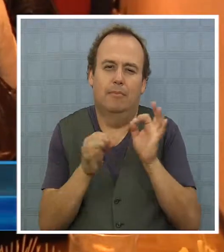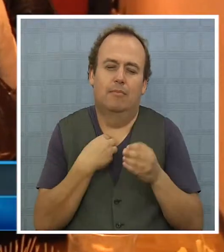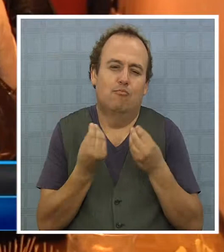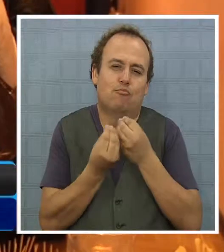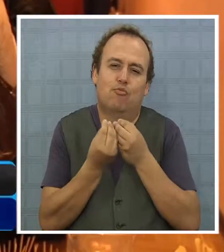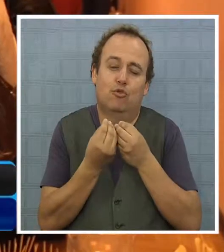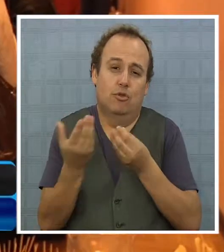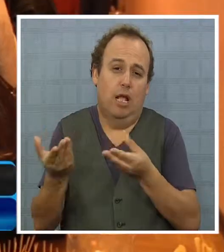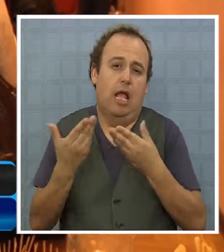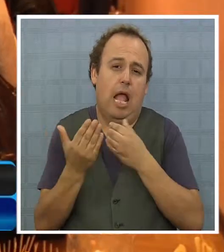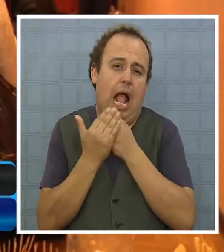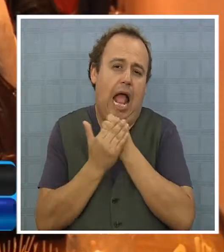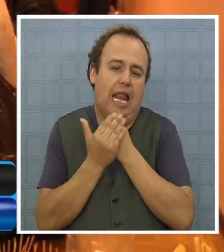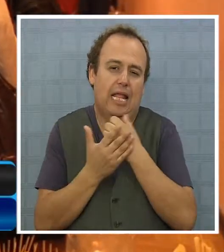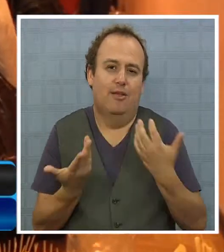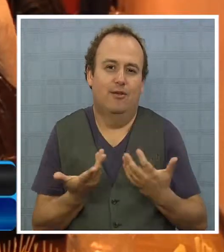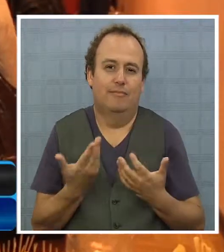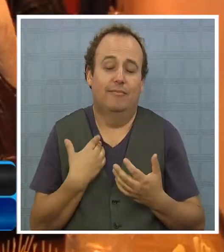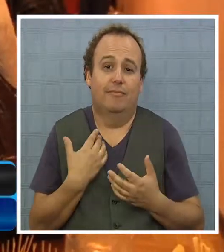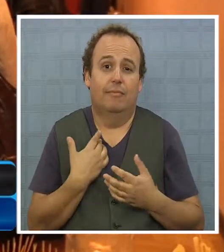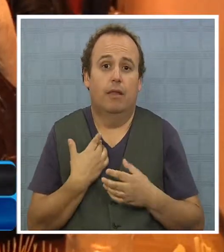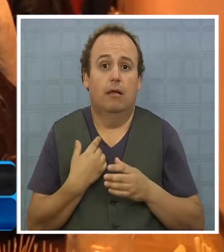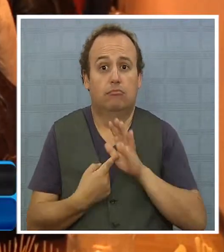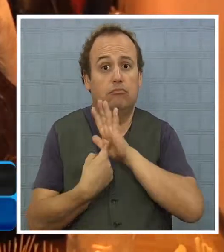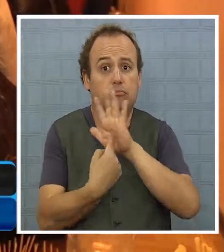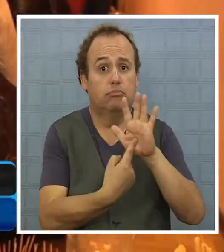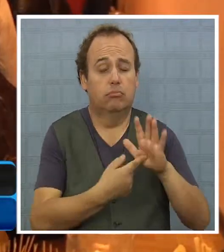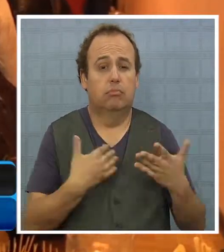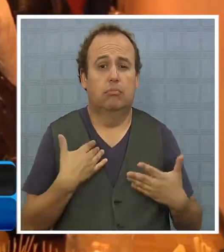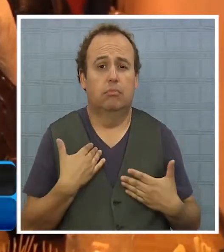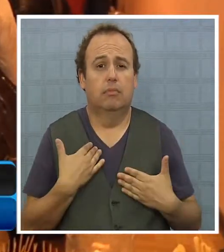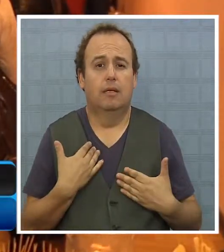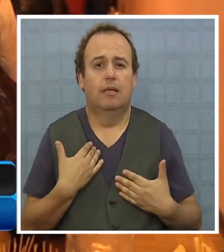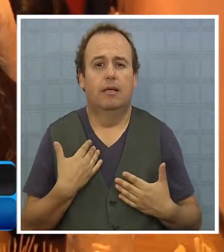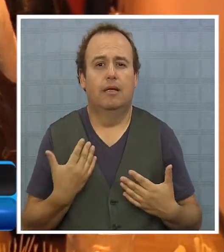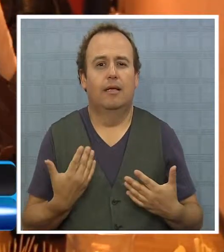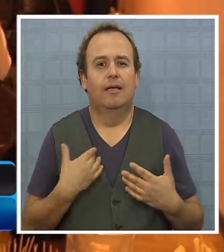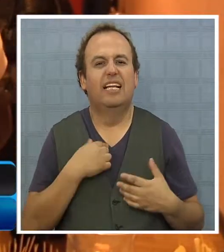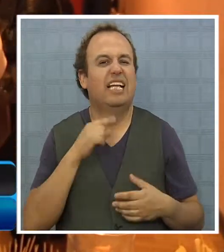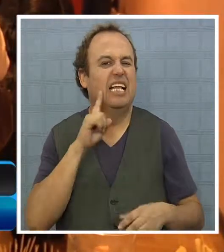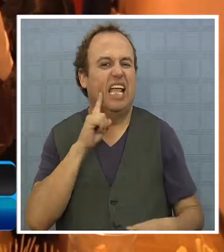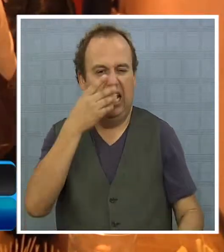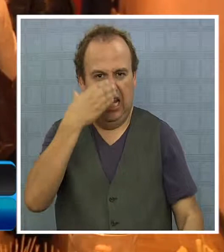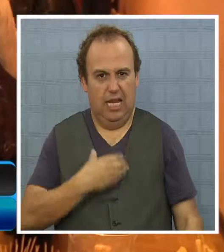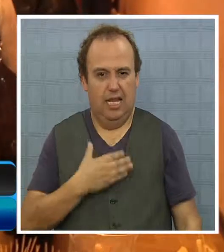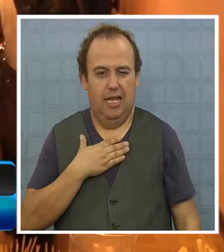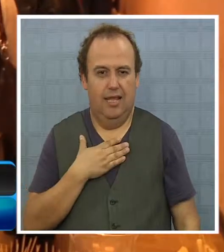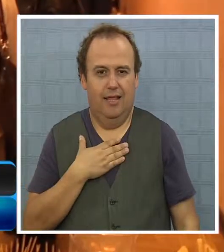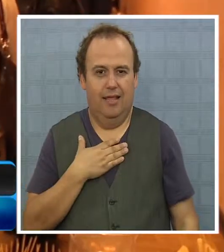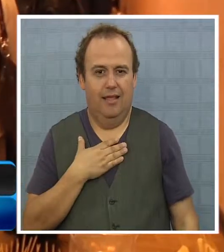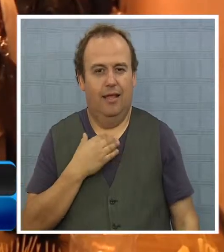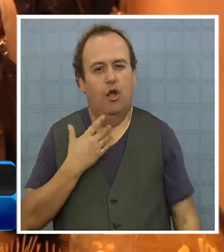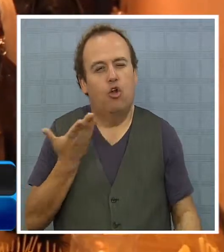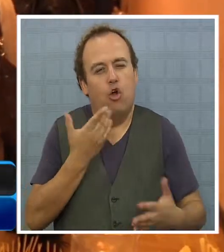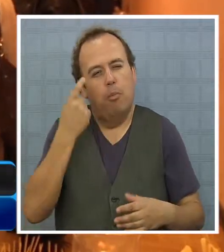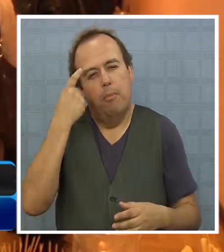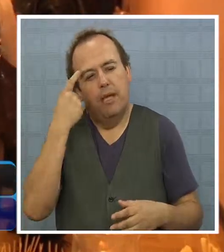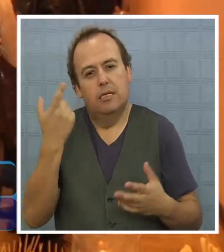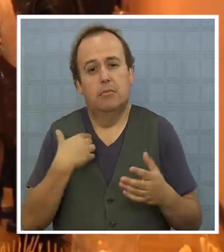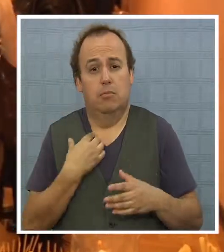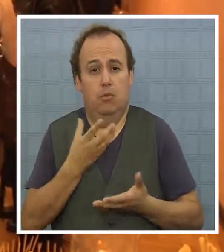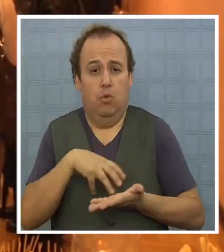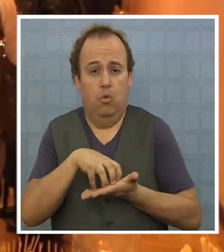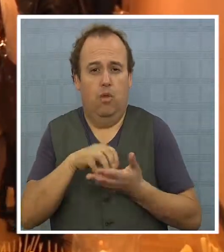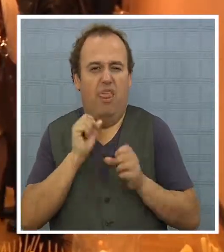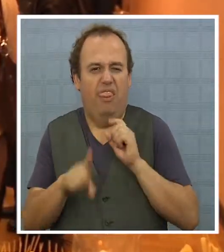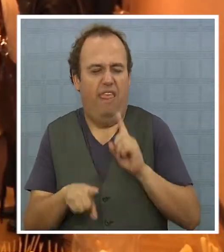que me han dado, para poder seguir demostrándoles quién soy, digamos. Que cómo pienso, cómo defiendo a mi